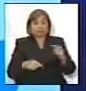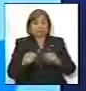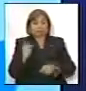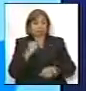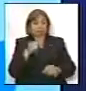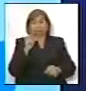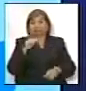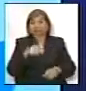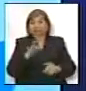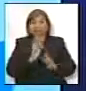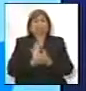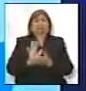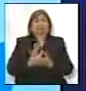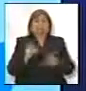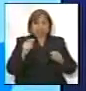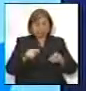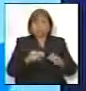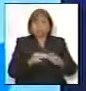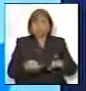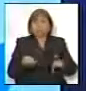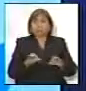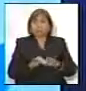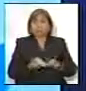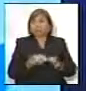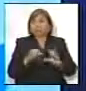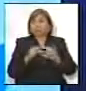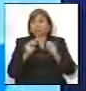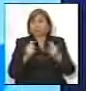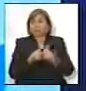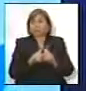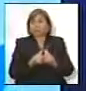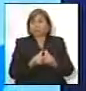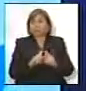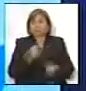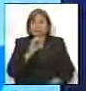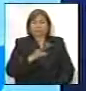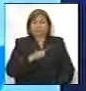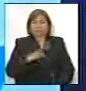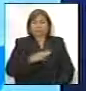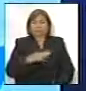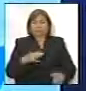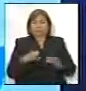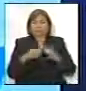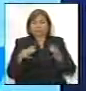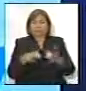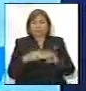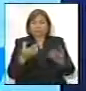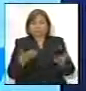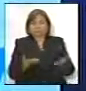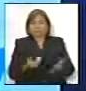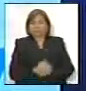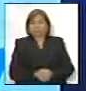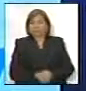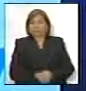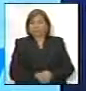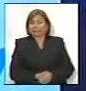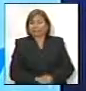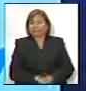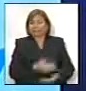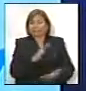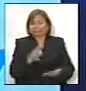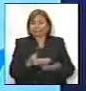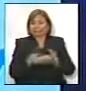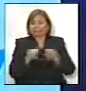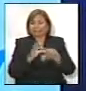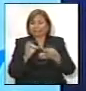asistir a esa importante comisión, como es el Grupo de Trabajo de Ética del Congreso de la República. Vamos a continuación con todos